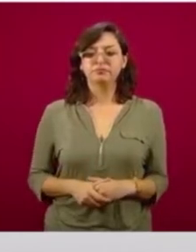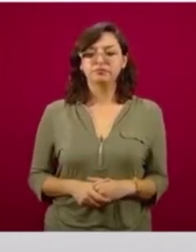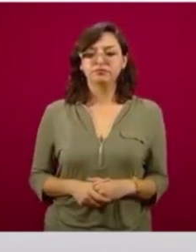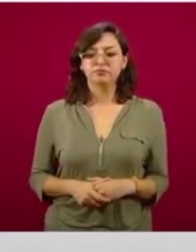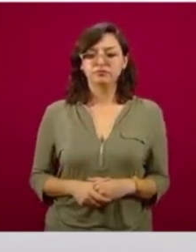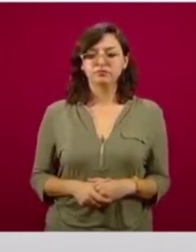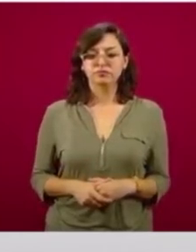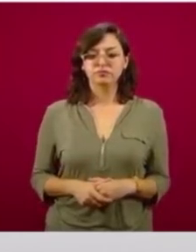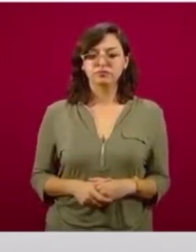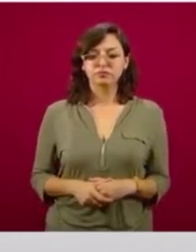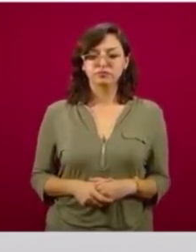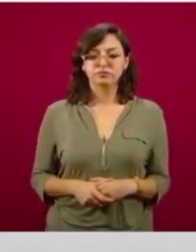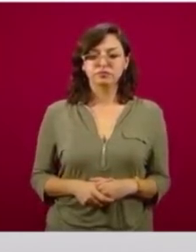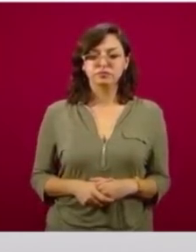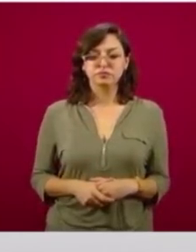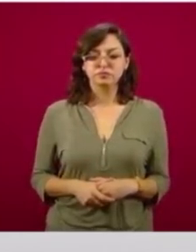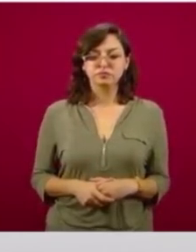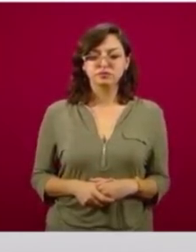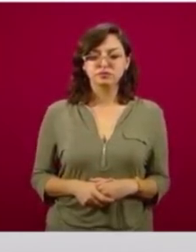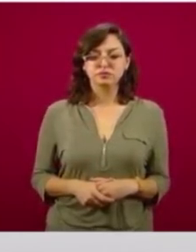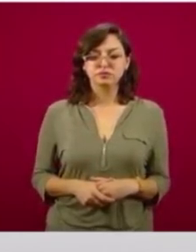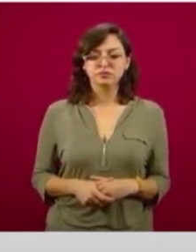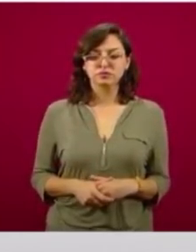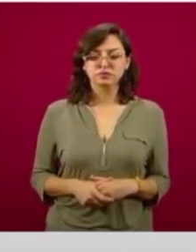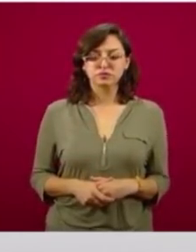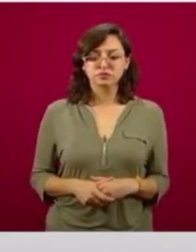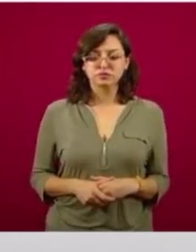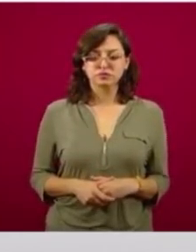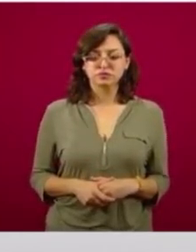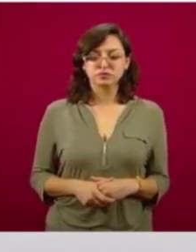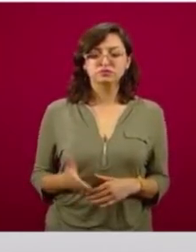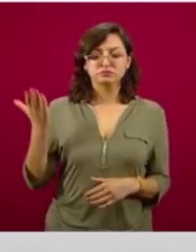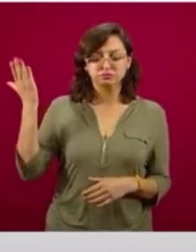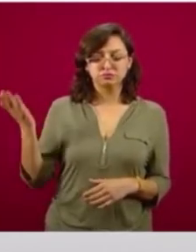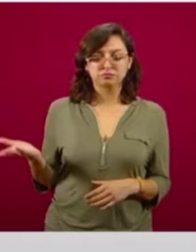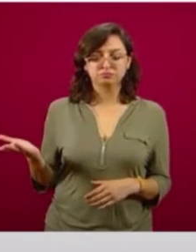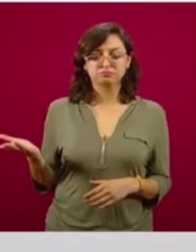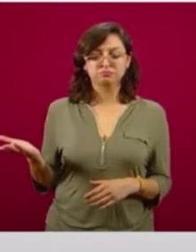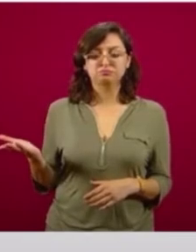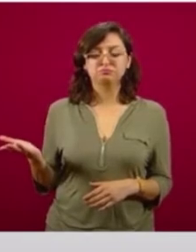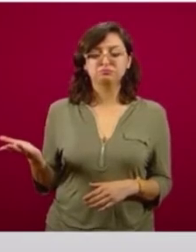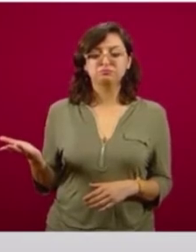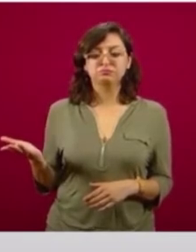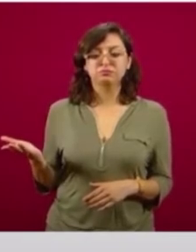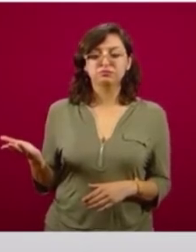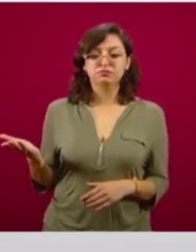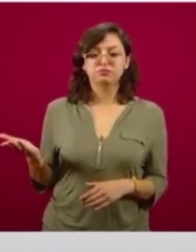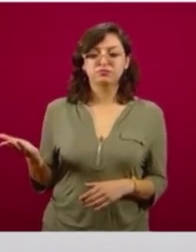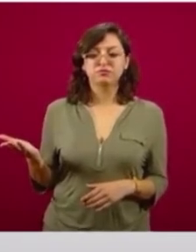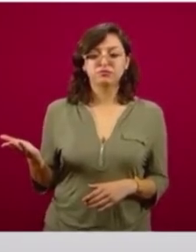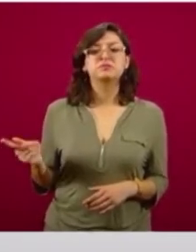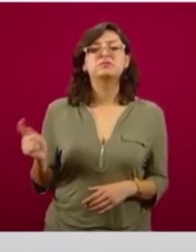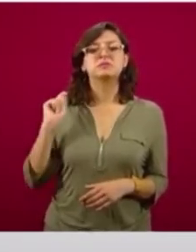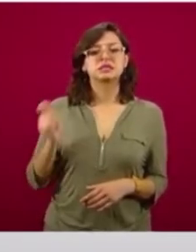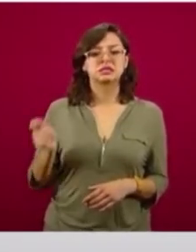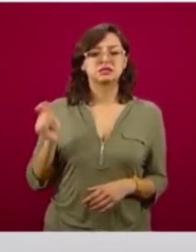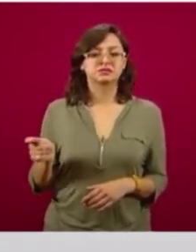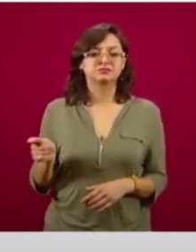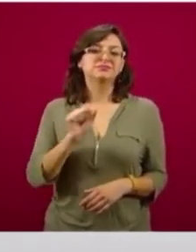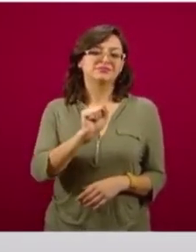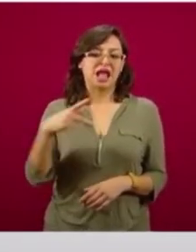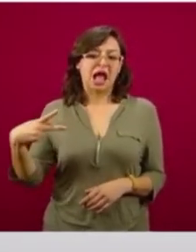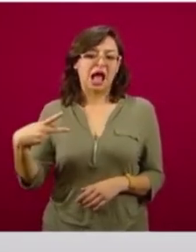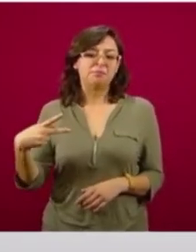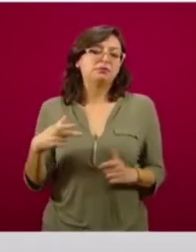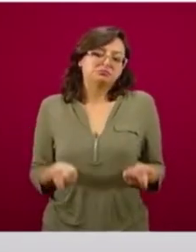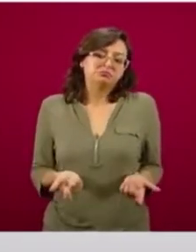es una aplicación, una web, como le llamamos, una plataforma que ustedes pueden acceder desde cualquier computadora, pero también desde su celular,